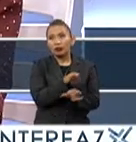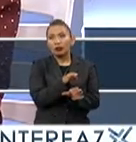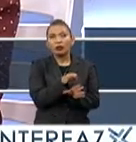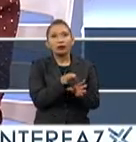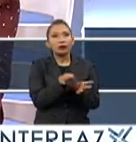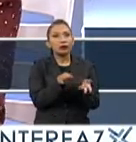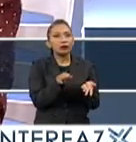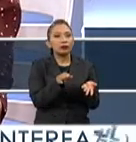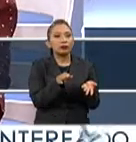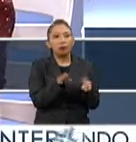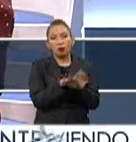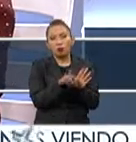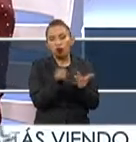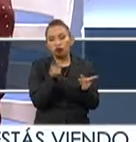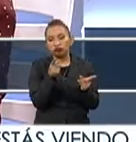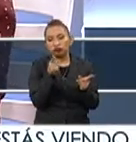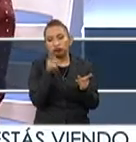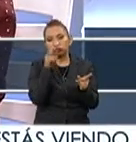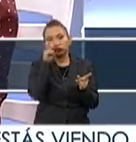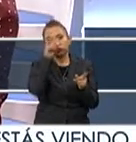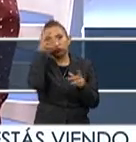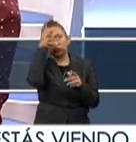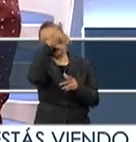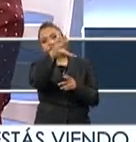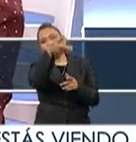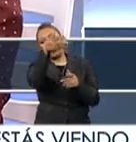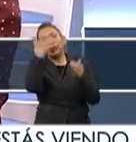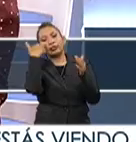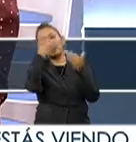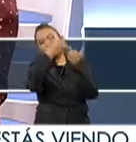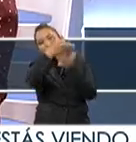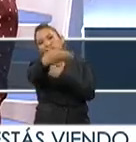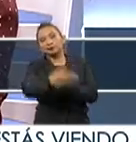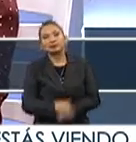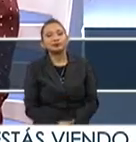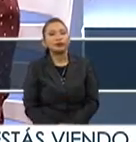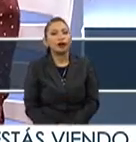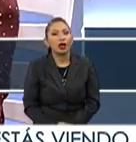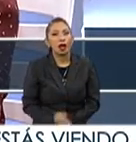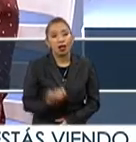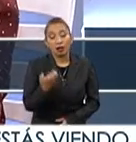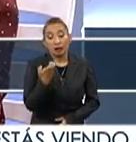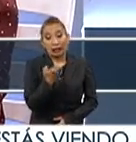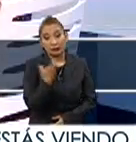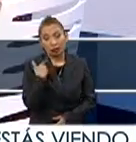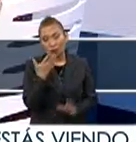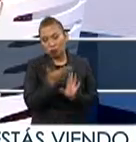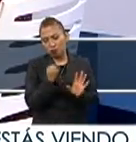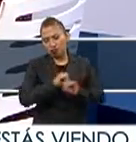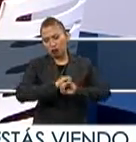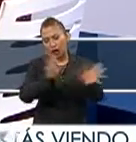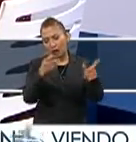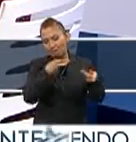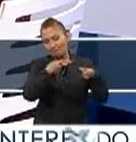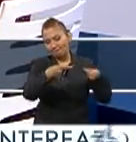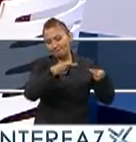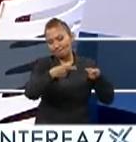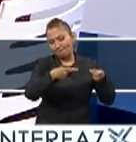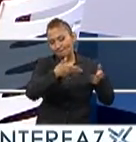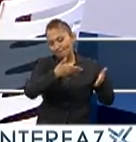una perspectiva, ¿no? Claro. A largo plazo. Sí, es una muy definida y clara